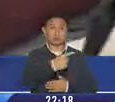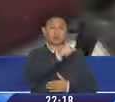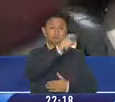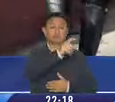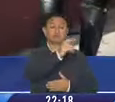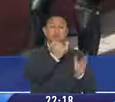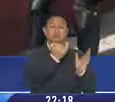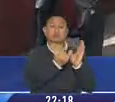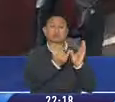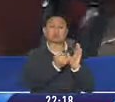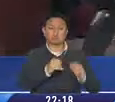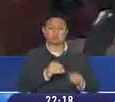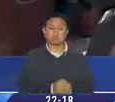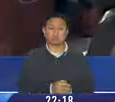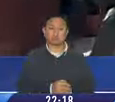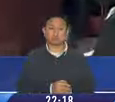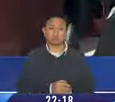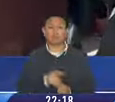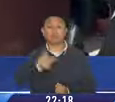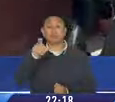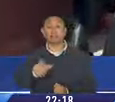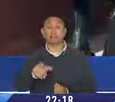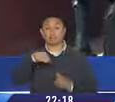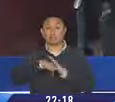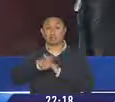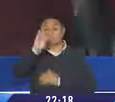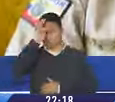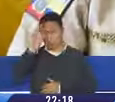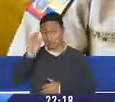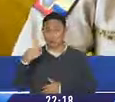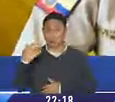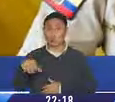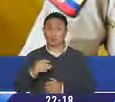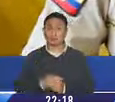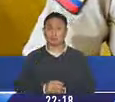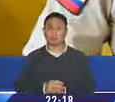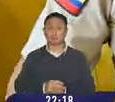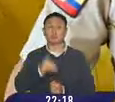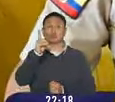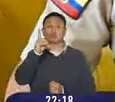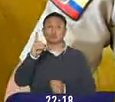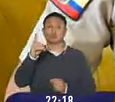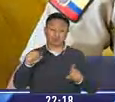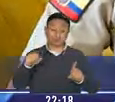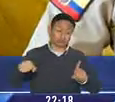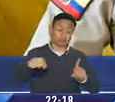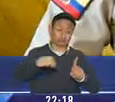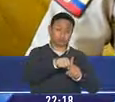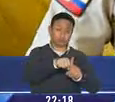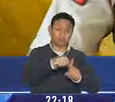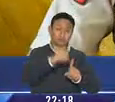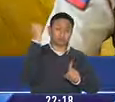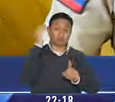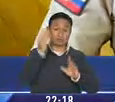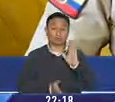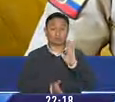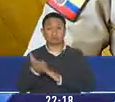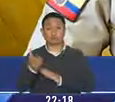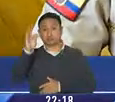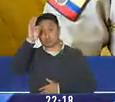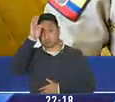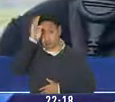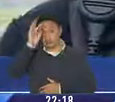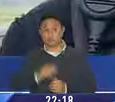del agresor, mientras la víctima ahora se debate entre la vida y la muerte. Tiene una herida, fue trasladado inmediatamente por la ambulancia hasta el